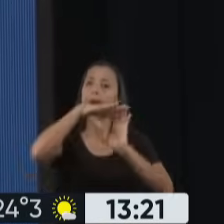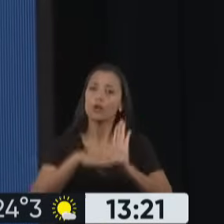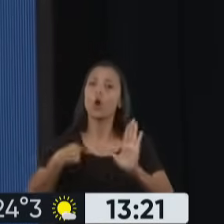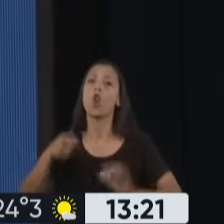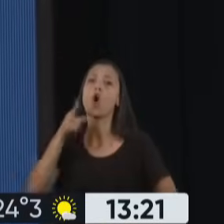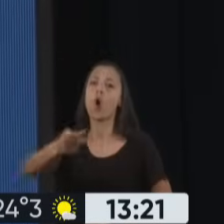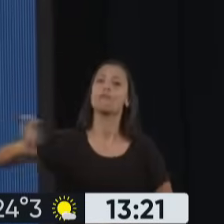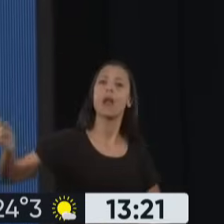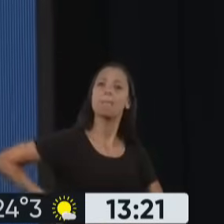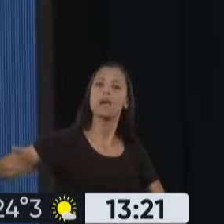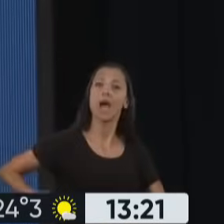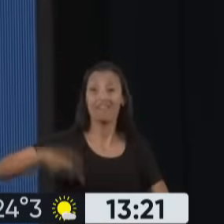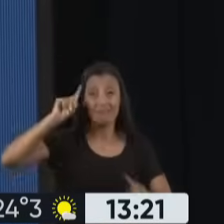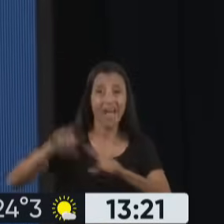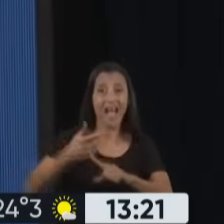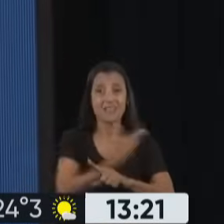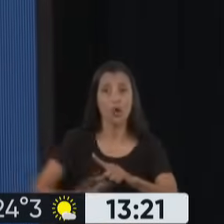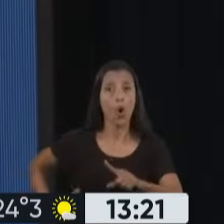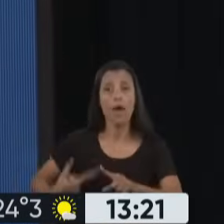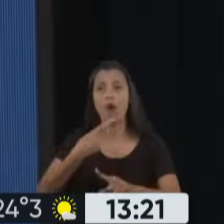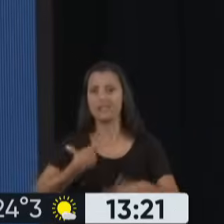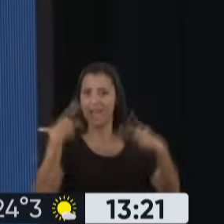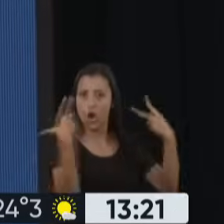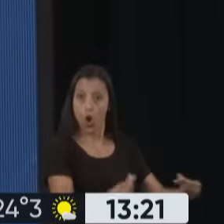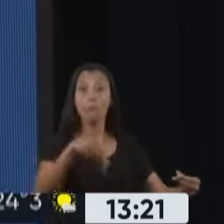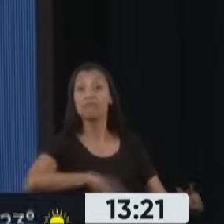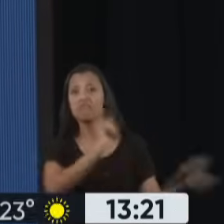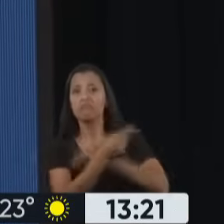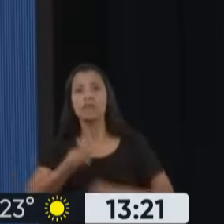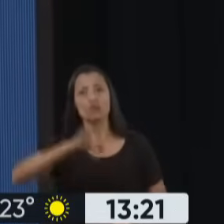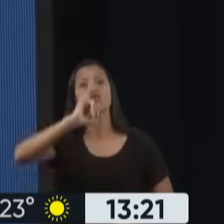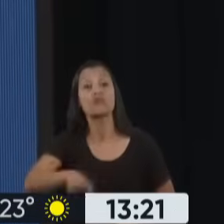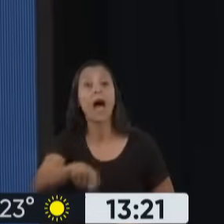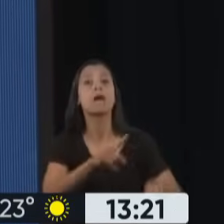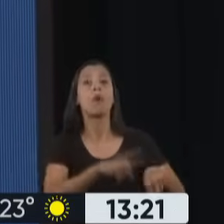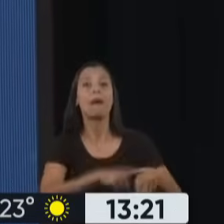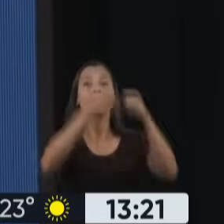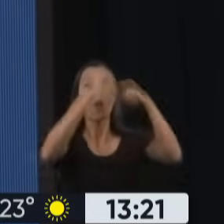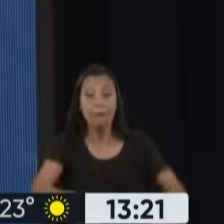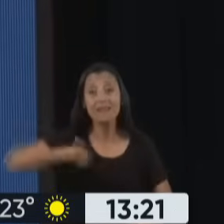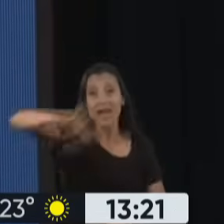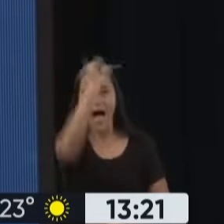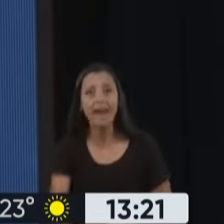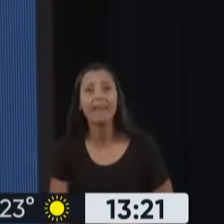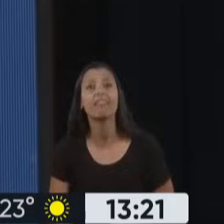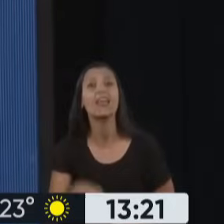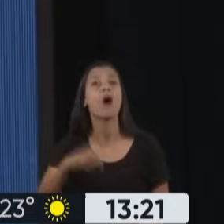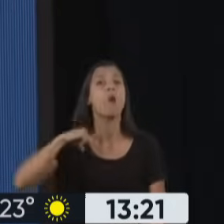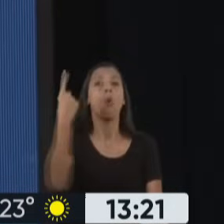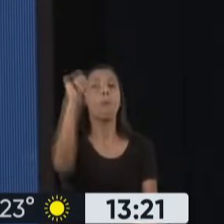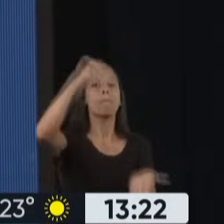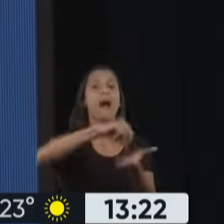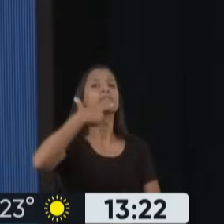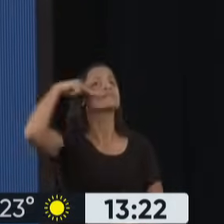avalaron en su anterior gestión. Y a partir de eso le ganamos la calle a los delincuentes y Argentina es un país sin piquetes.